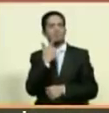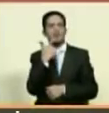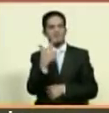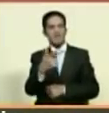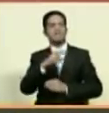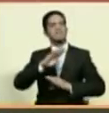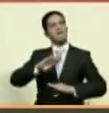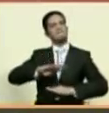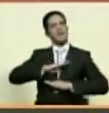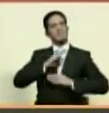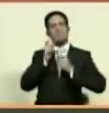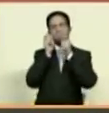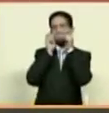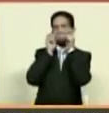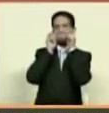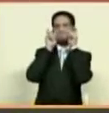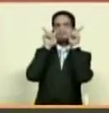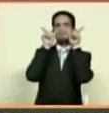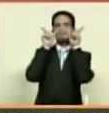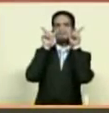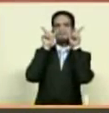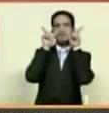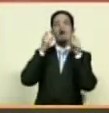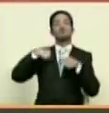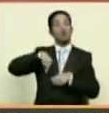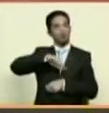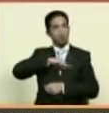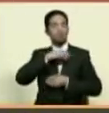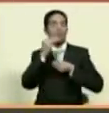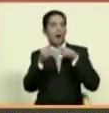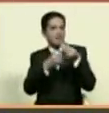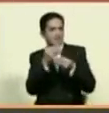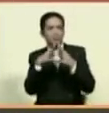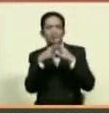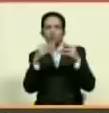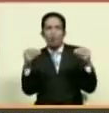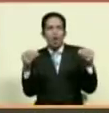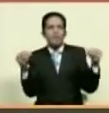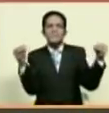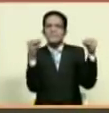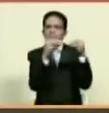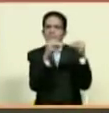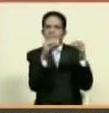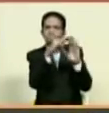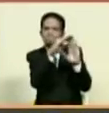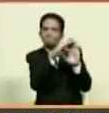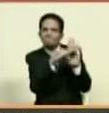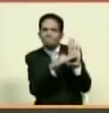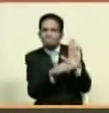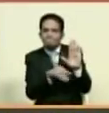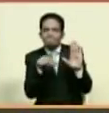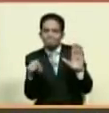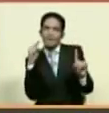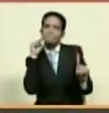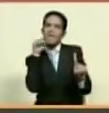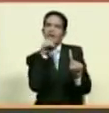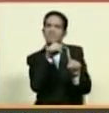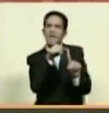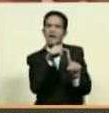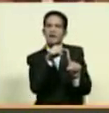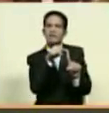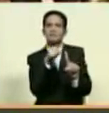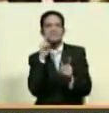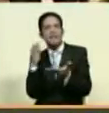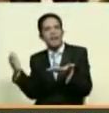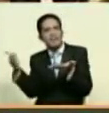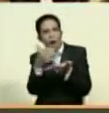satisfactoriamente, sorprendentemente, estamos cumpliendo a cabalidad estas metas, tanto la